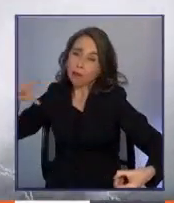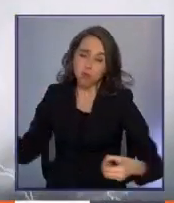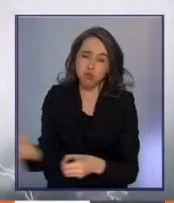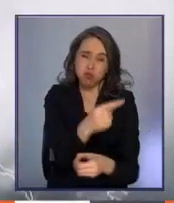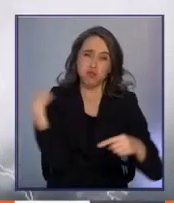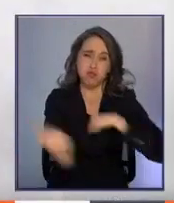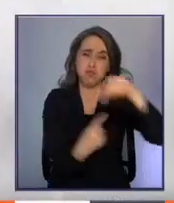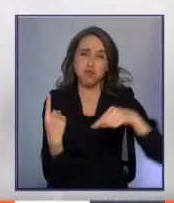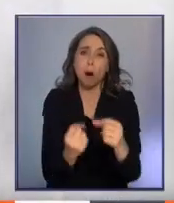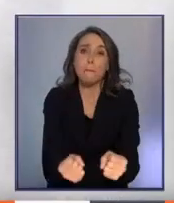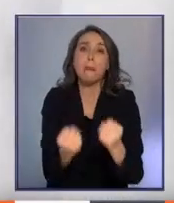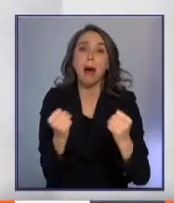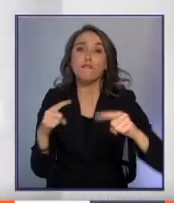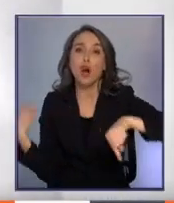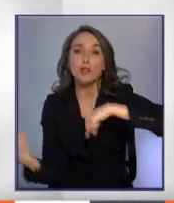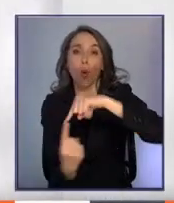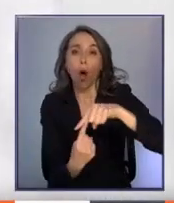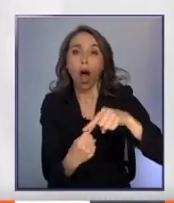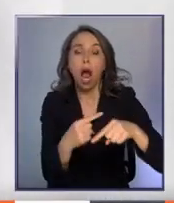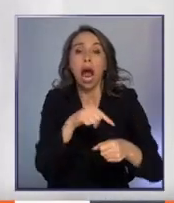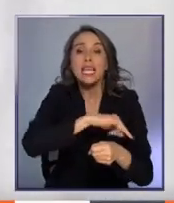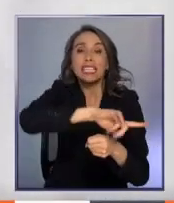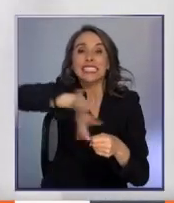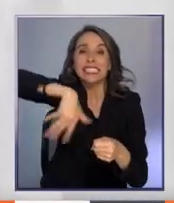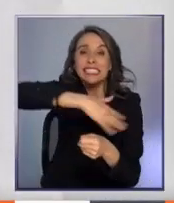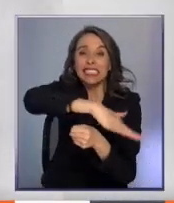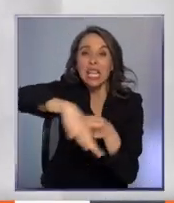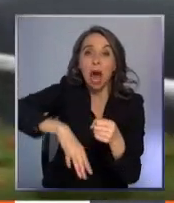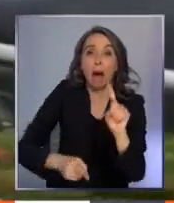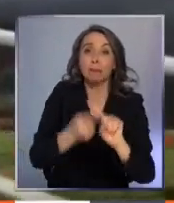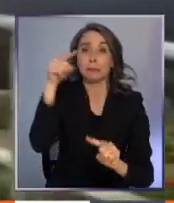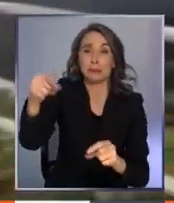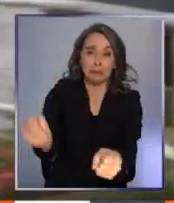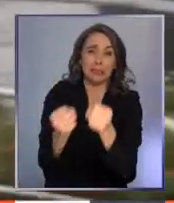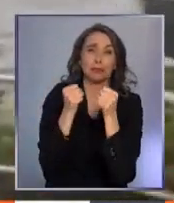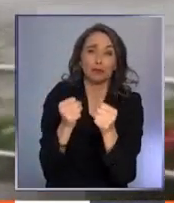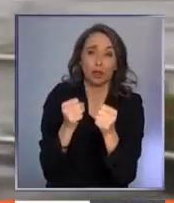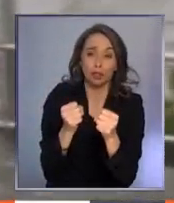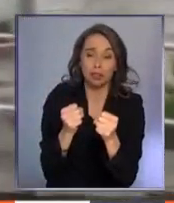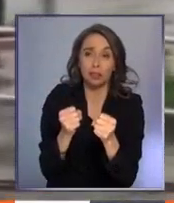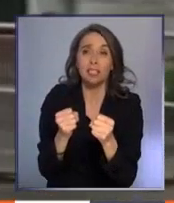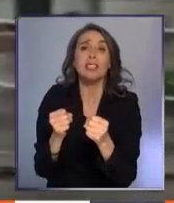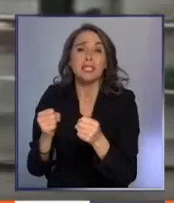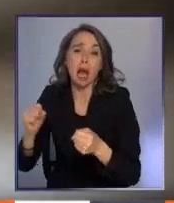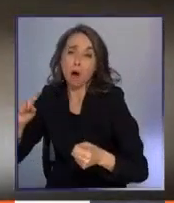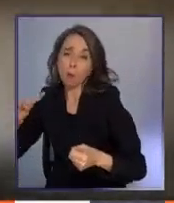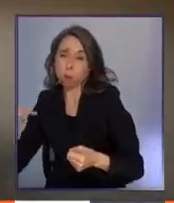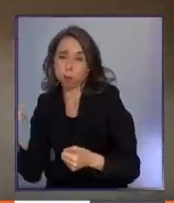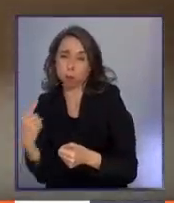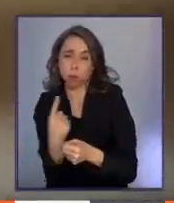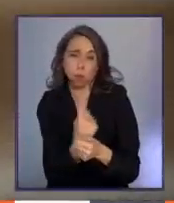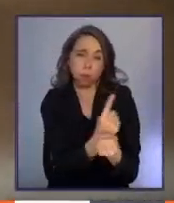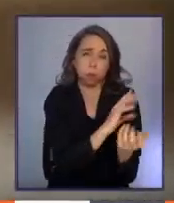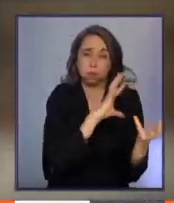más poderoso que impacta el archipiélago. Y el escenario que dejó tras su paso fue devastador.